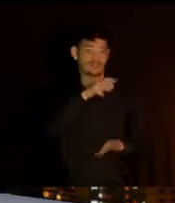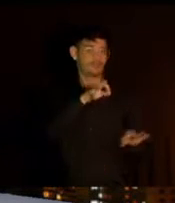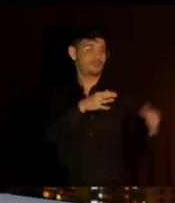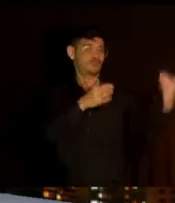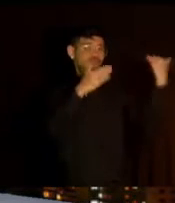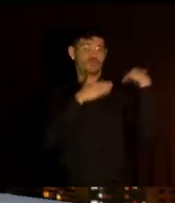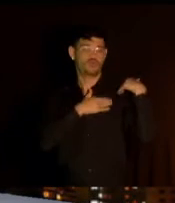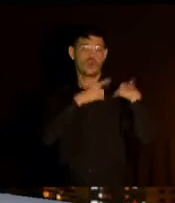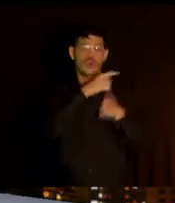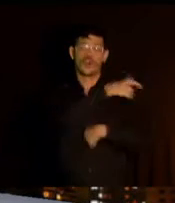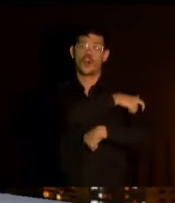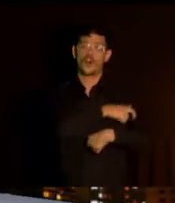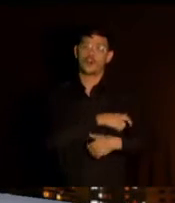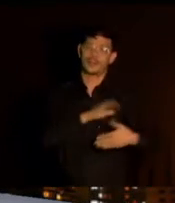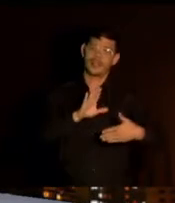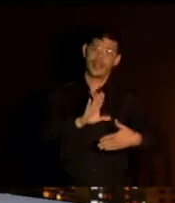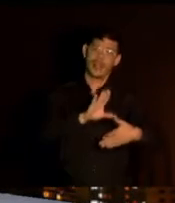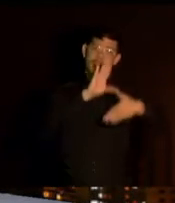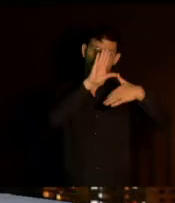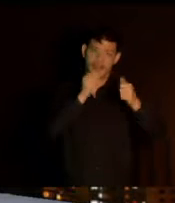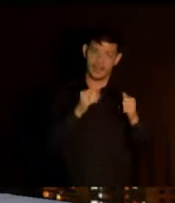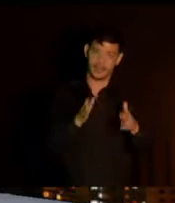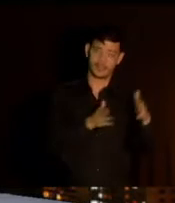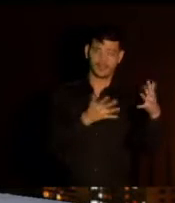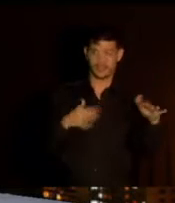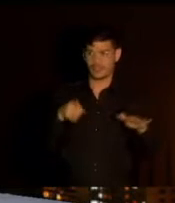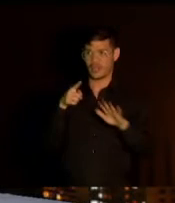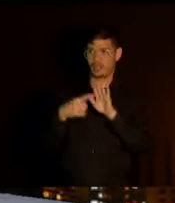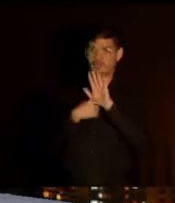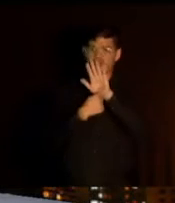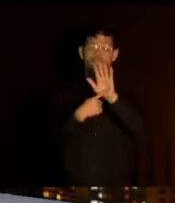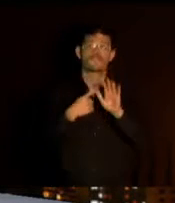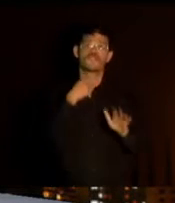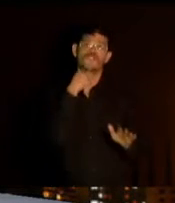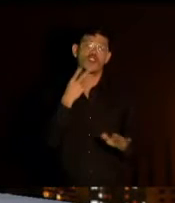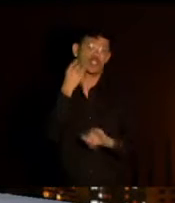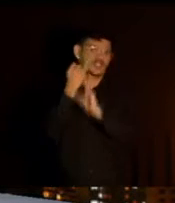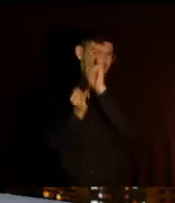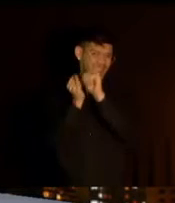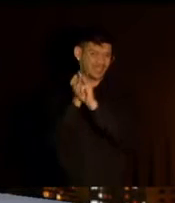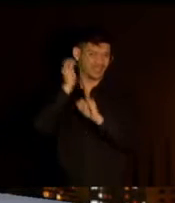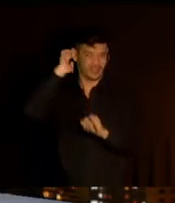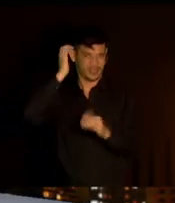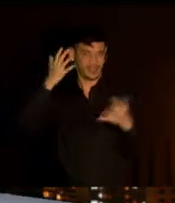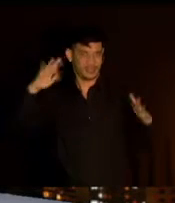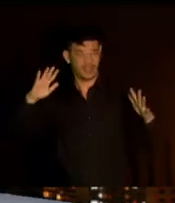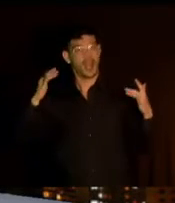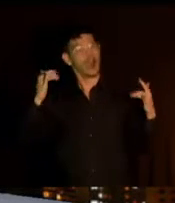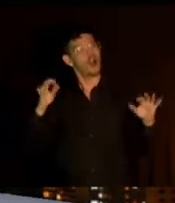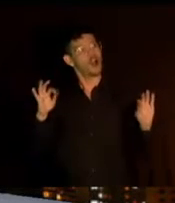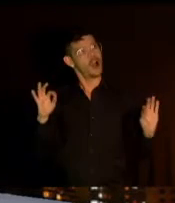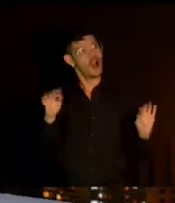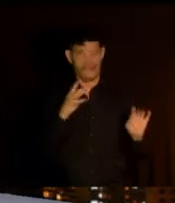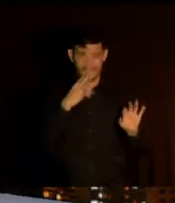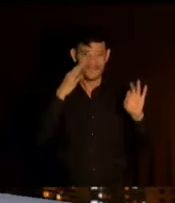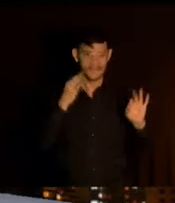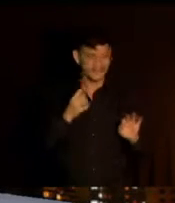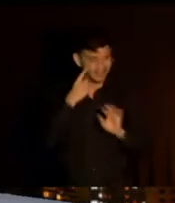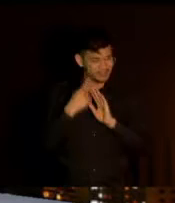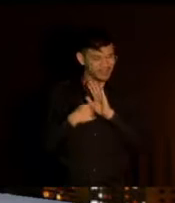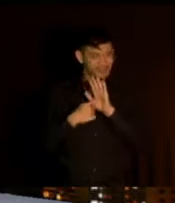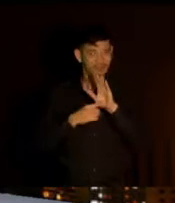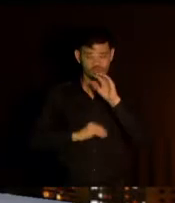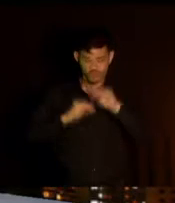Paralímpico Internacional y simplemente estamos en el camino adecuado